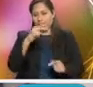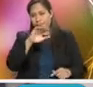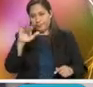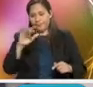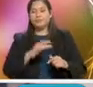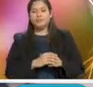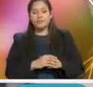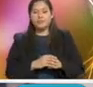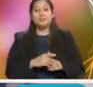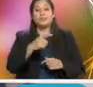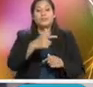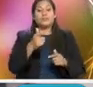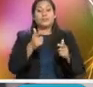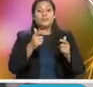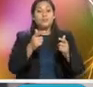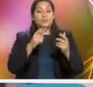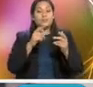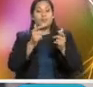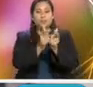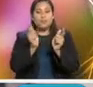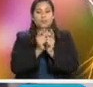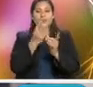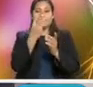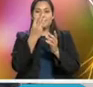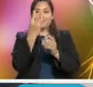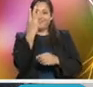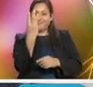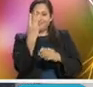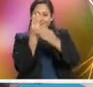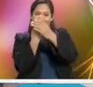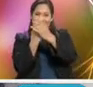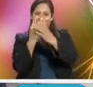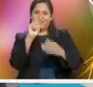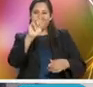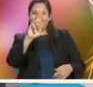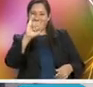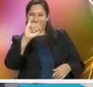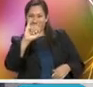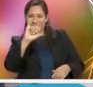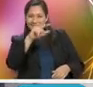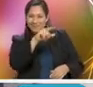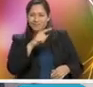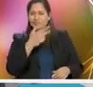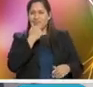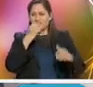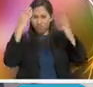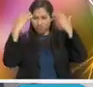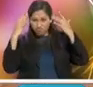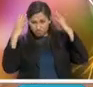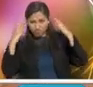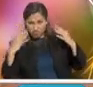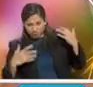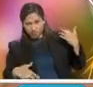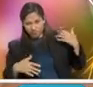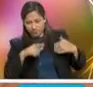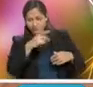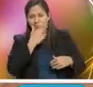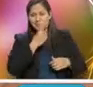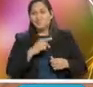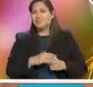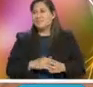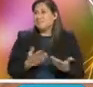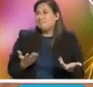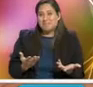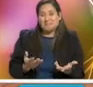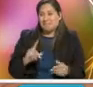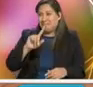grabaron el primer disco del Tri, ya como el Tri, simplemente. Porque era el Three Souls in My Mind antes, ¿no? Era Y otra cosa, justamente, ¿no? Totalmente distinta. Nadie le entendía qué